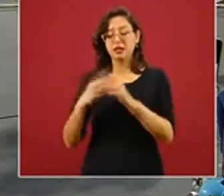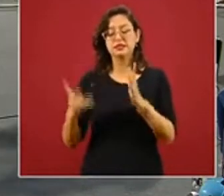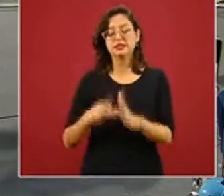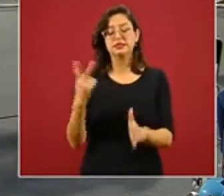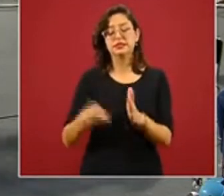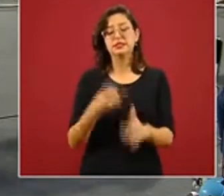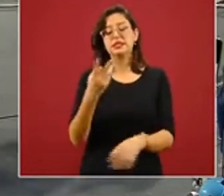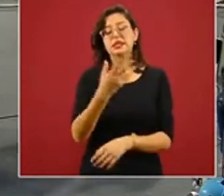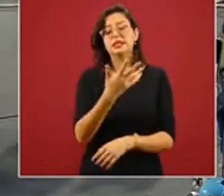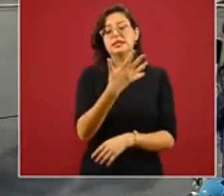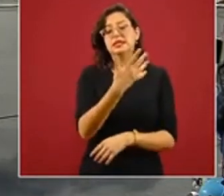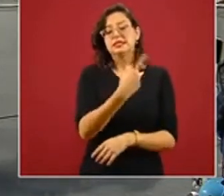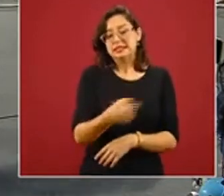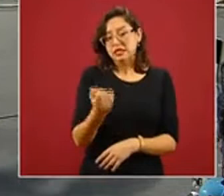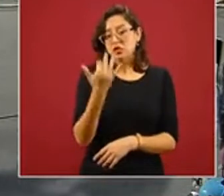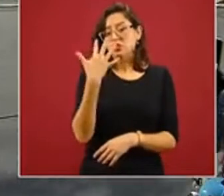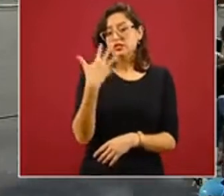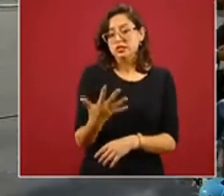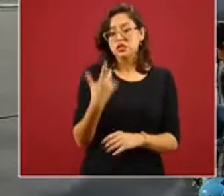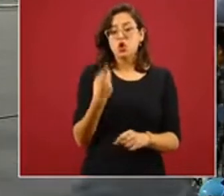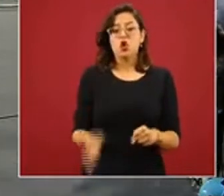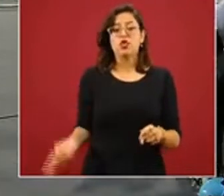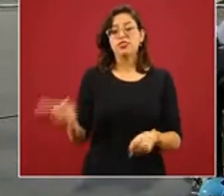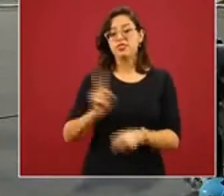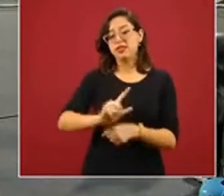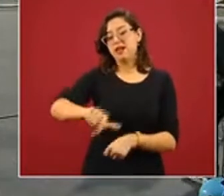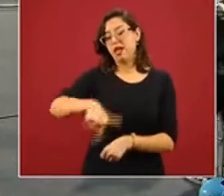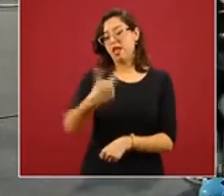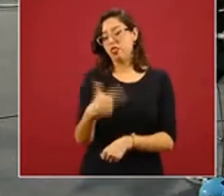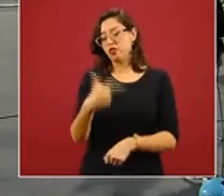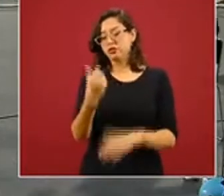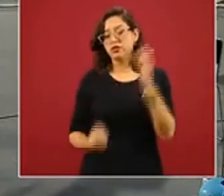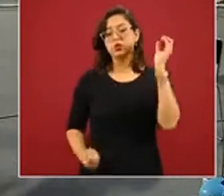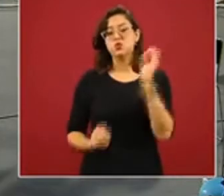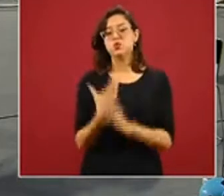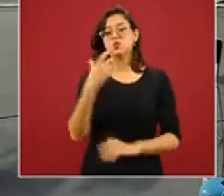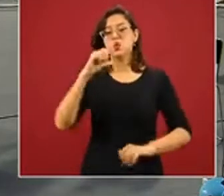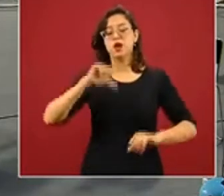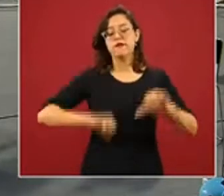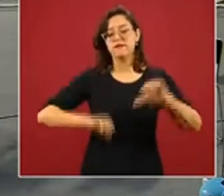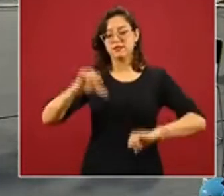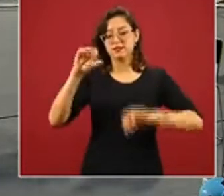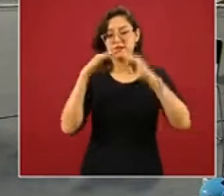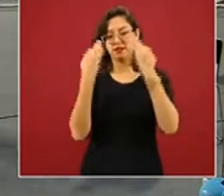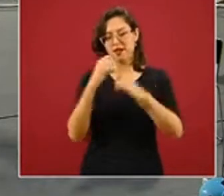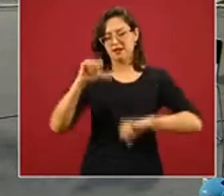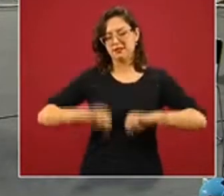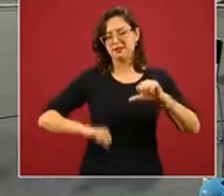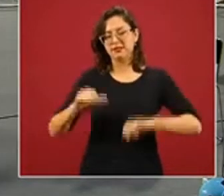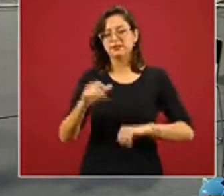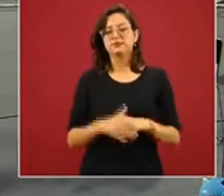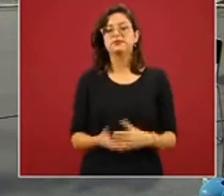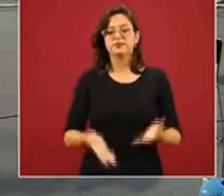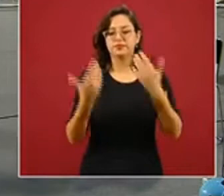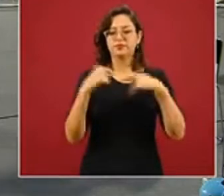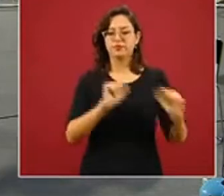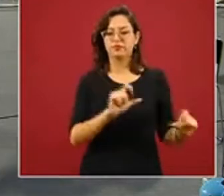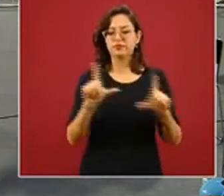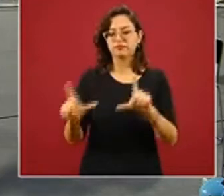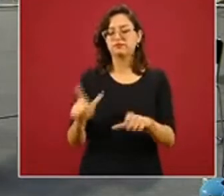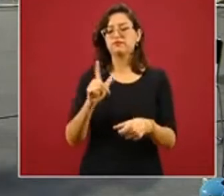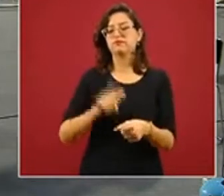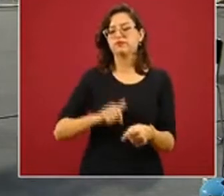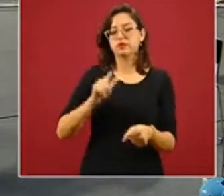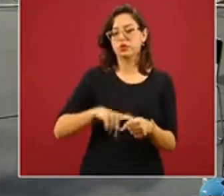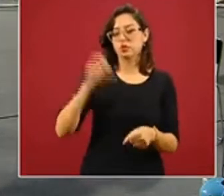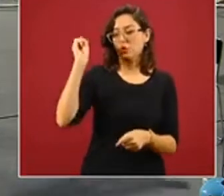esta nueva normalidad, en la que precisamente la caracteriza el semáforo de riesgo COVID, que si vemos en la siguiente diapositiva,